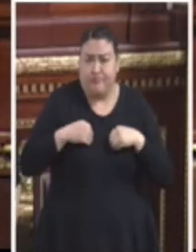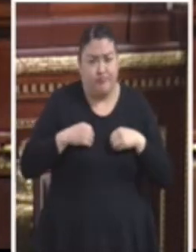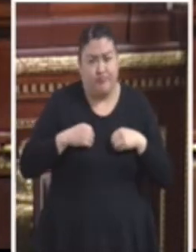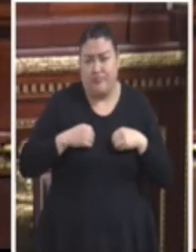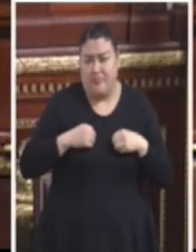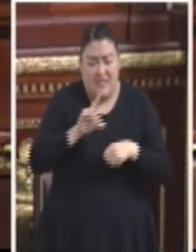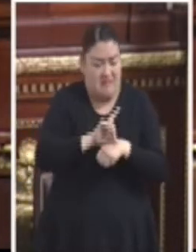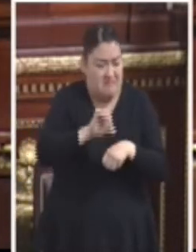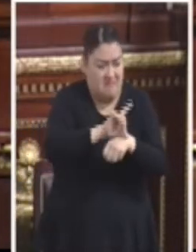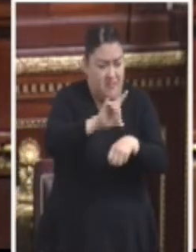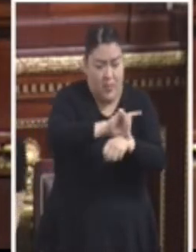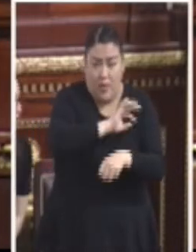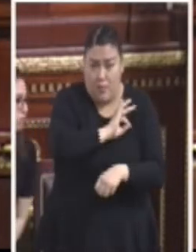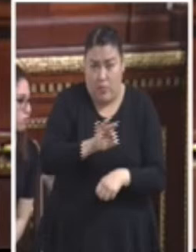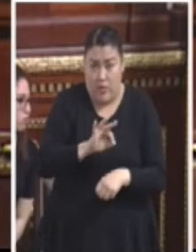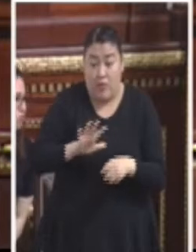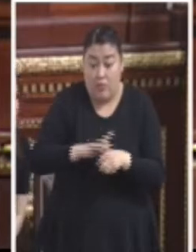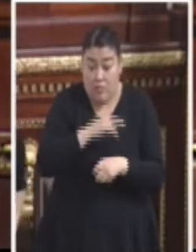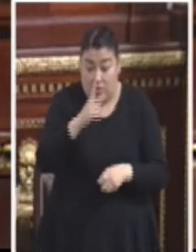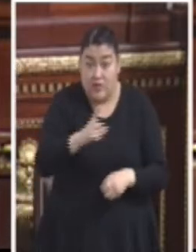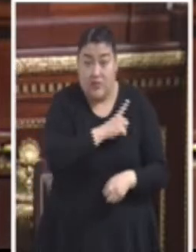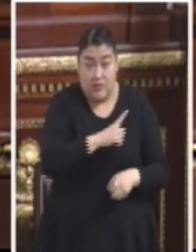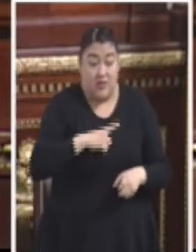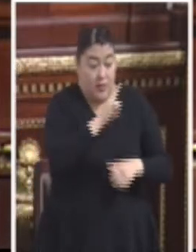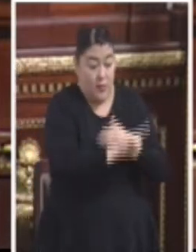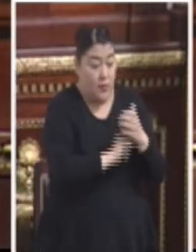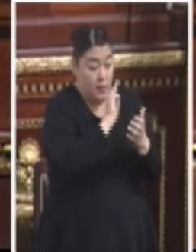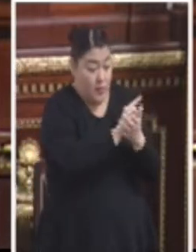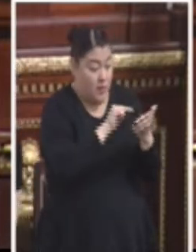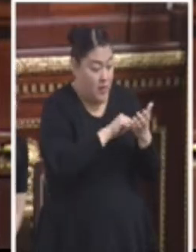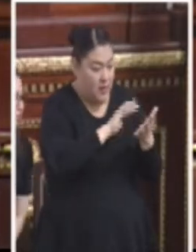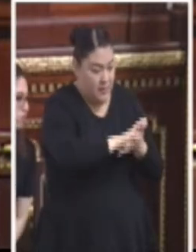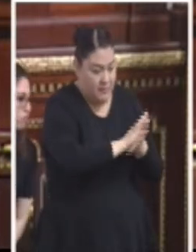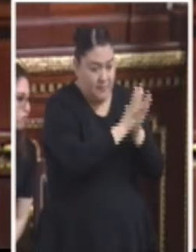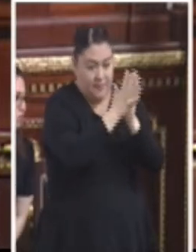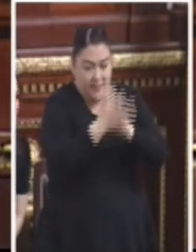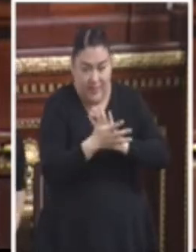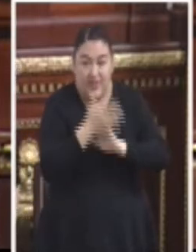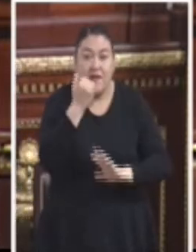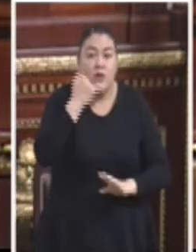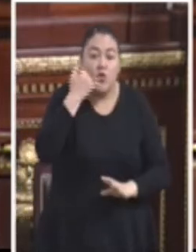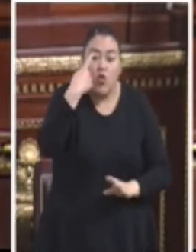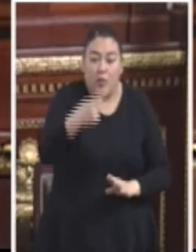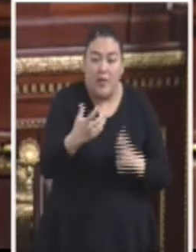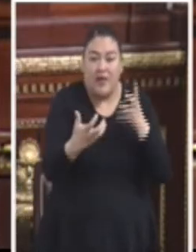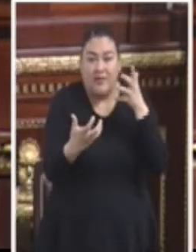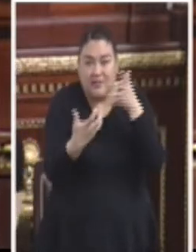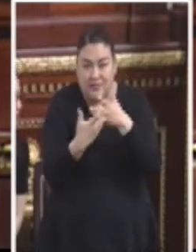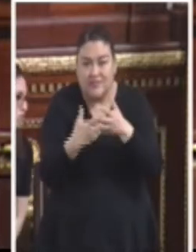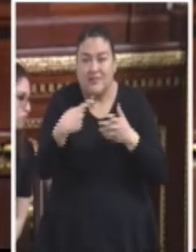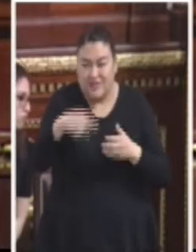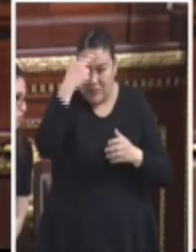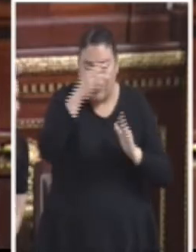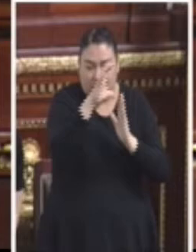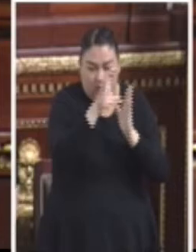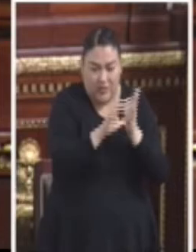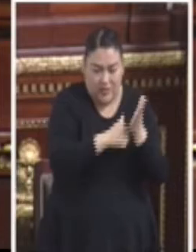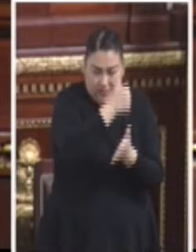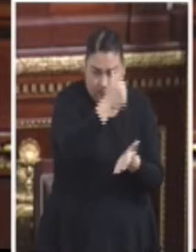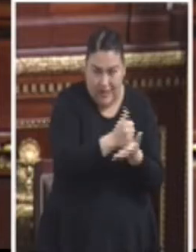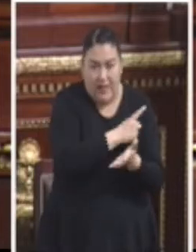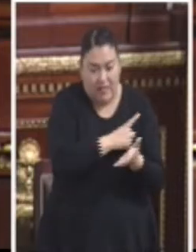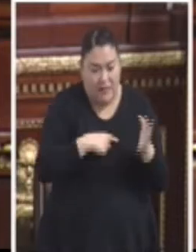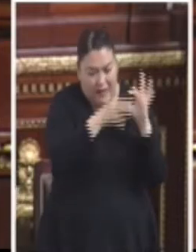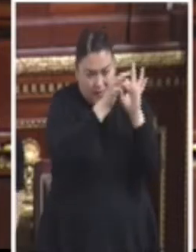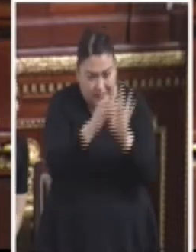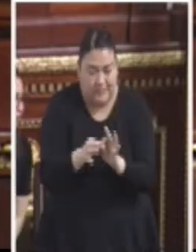por lo cual todo el ordenamiento jurídico debe ser adoptado y adecuado a lo establecido en la Constitución de la ciudad y